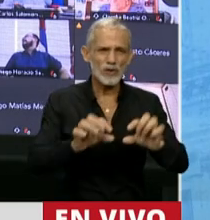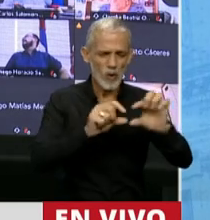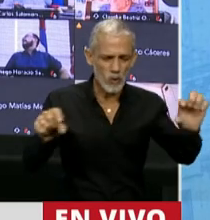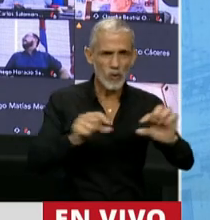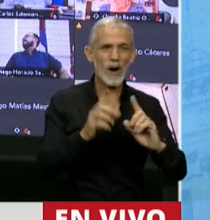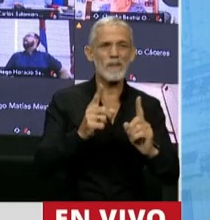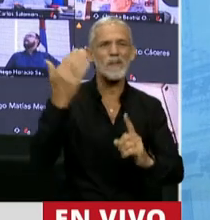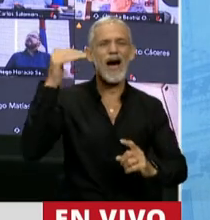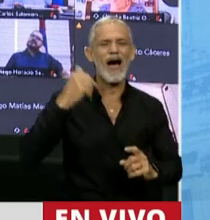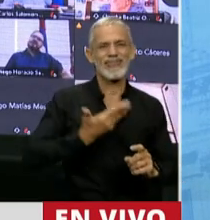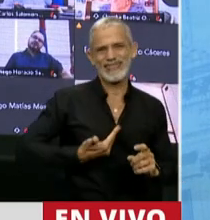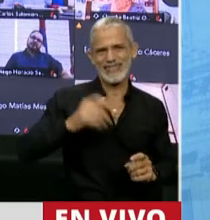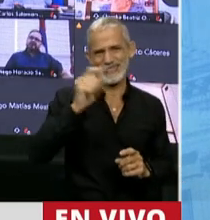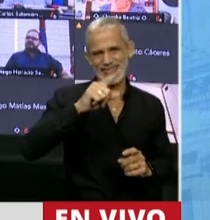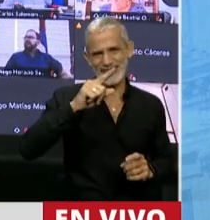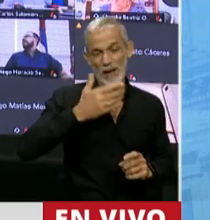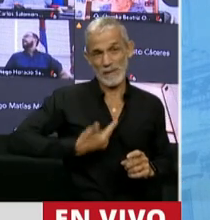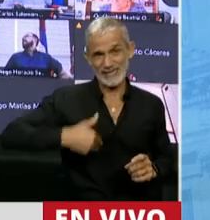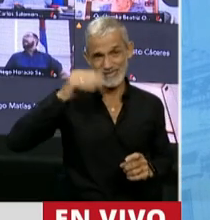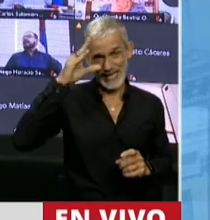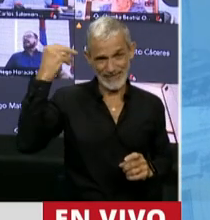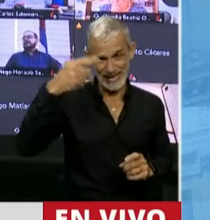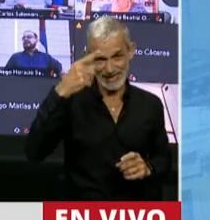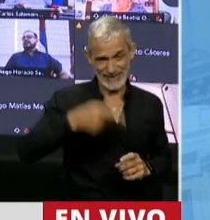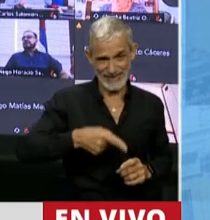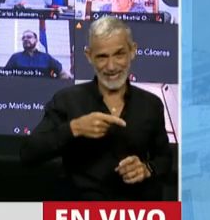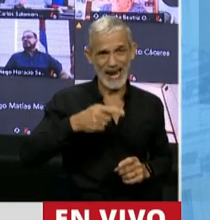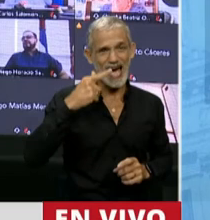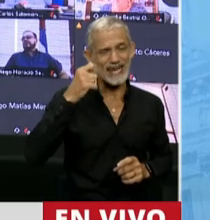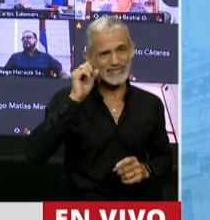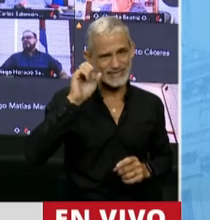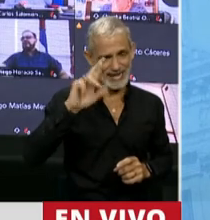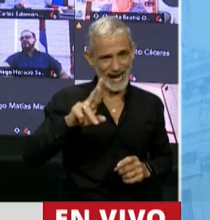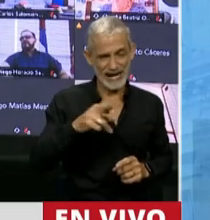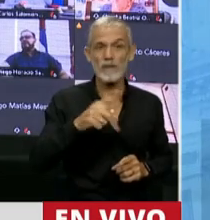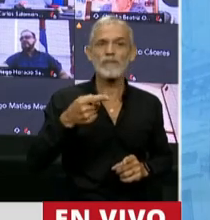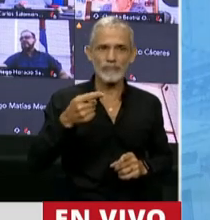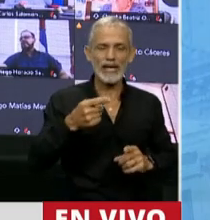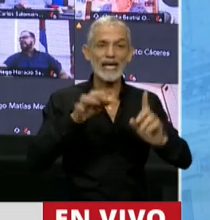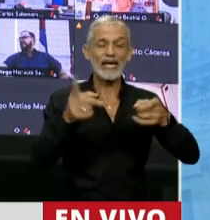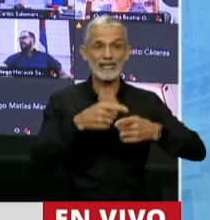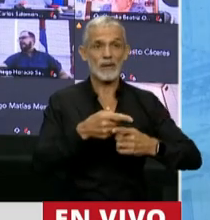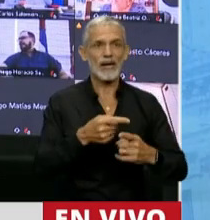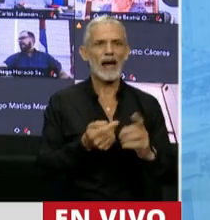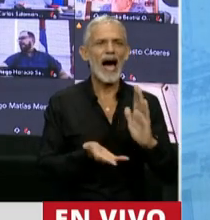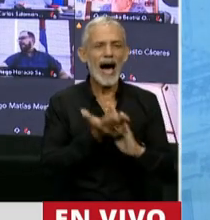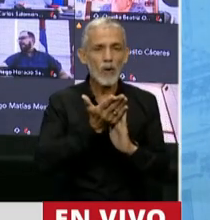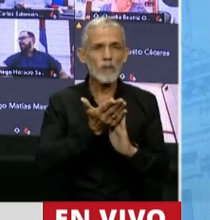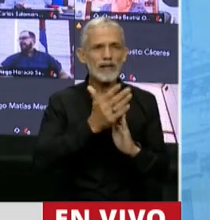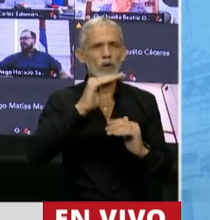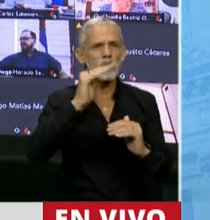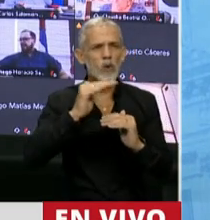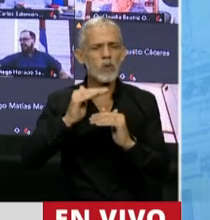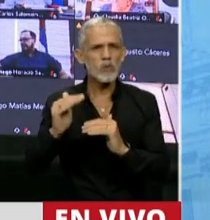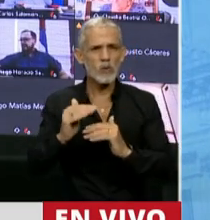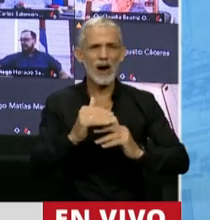durante la gestión de la entonces presidenta Cristina Fernández de Kirchner, que reduce inclusive los aumentos jubilatorios en